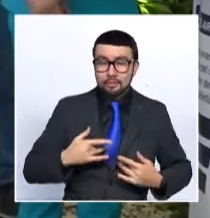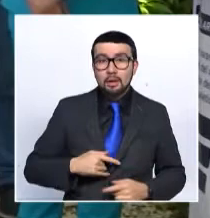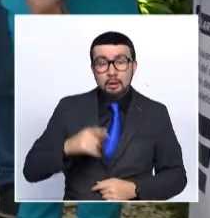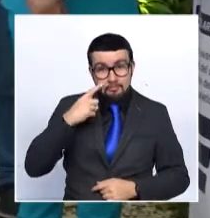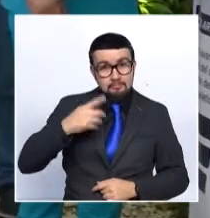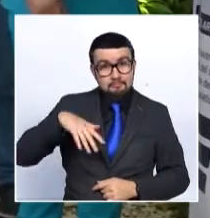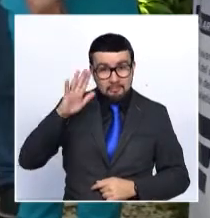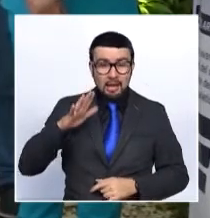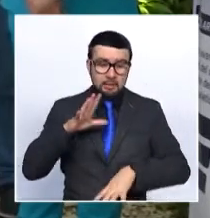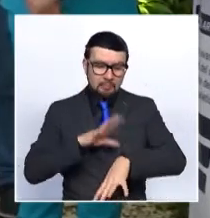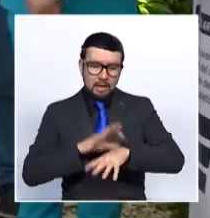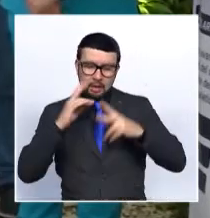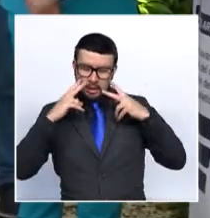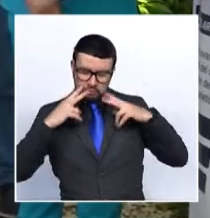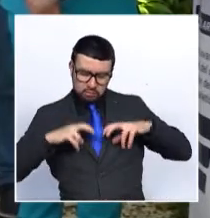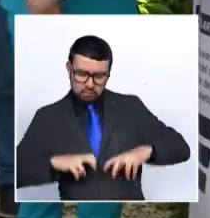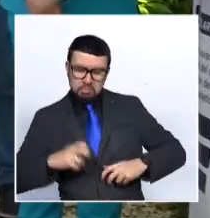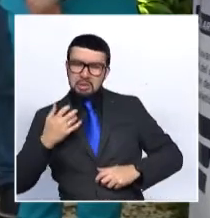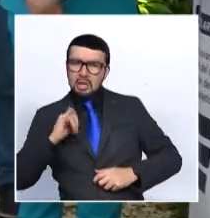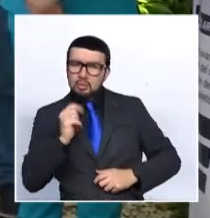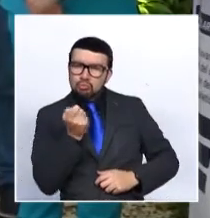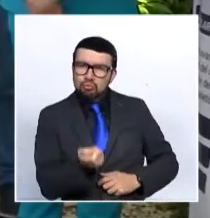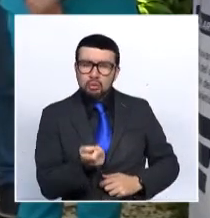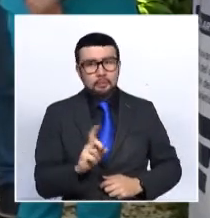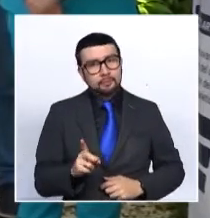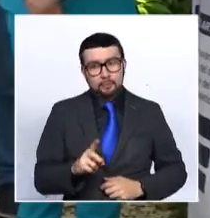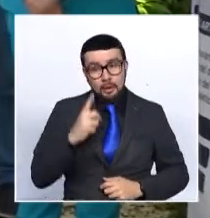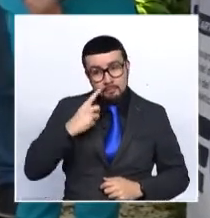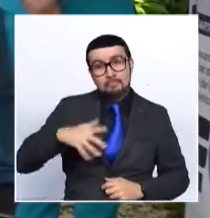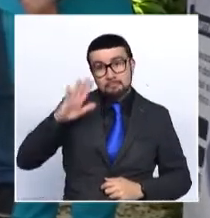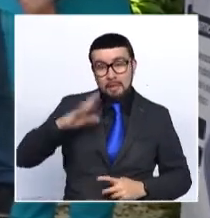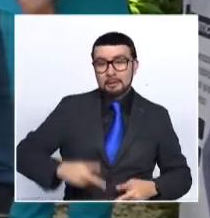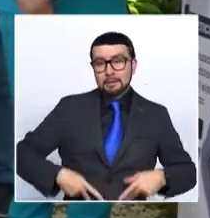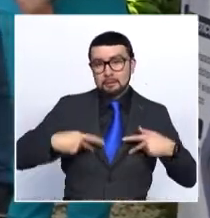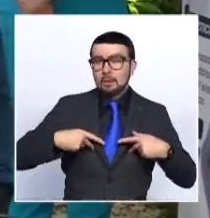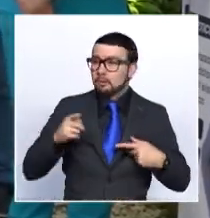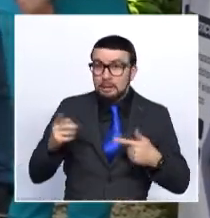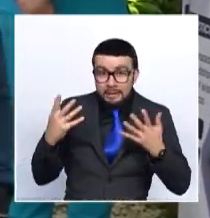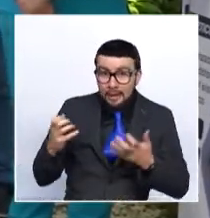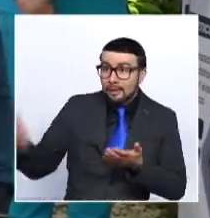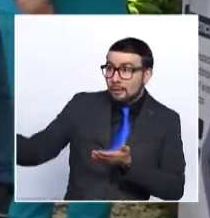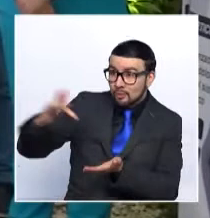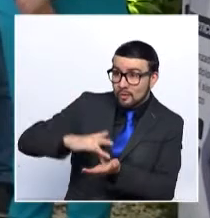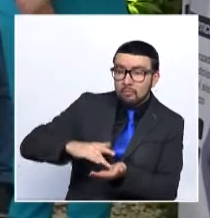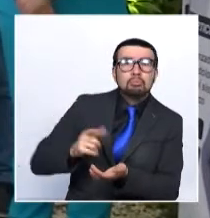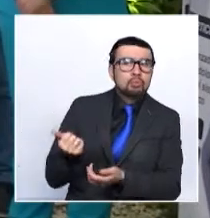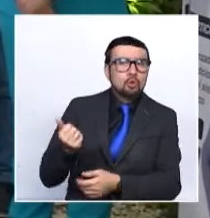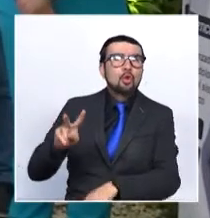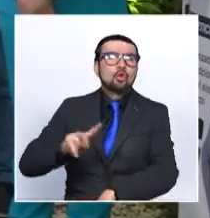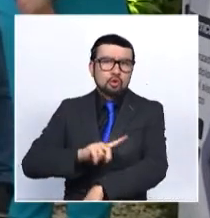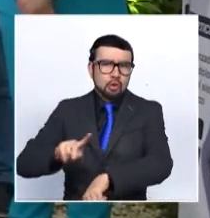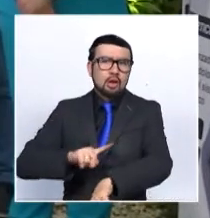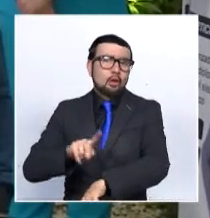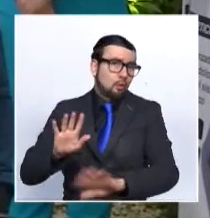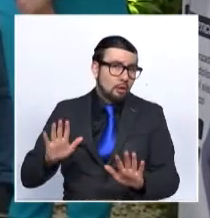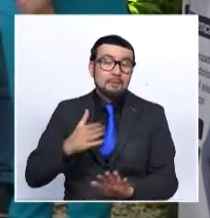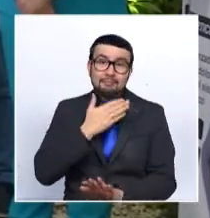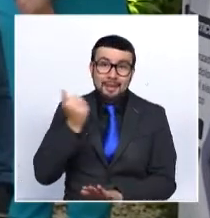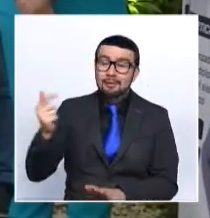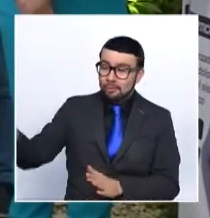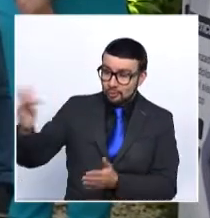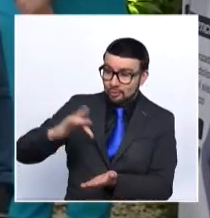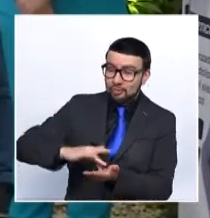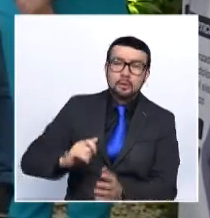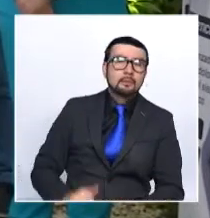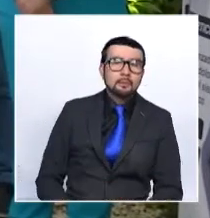chequeo médico, un día más para el resto de tu vida. Y el que quiera esa consulta dura 12 horas, o si no, no puede ir. Y